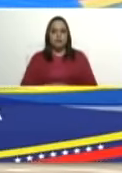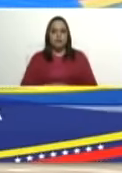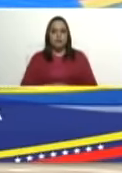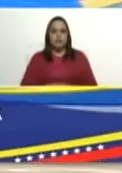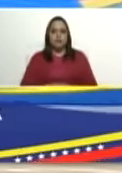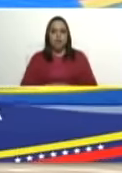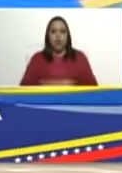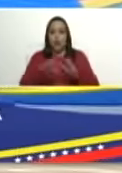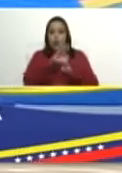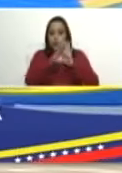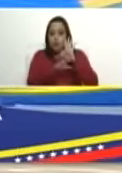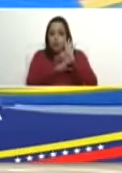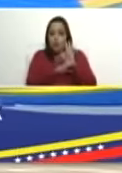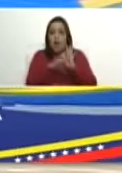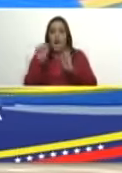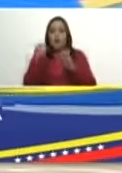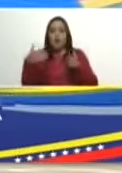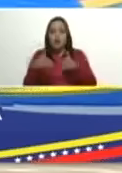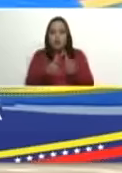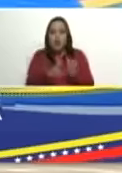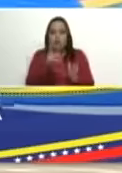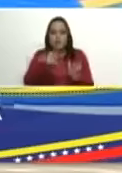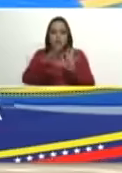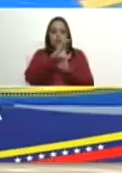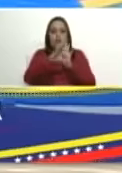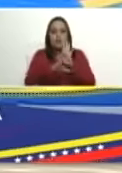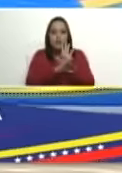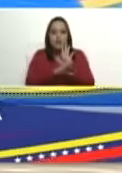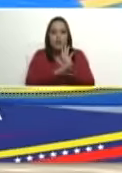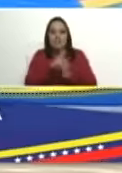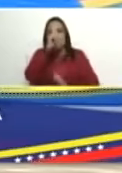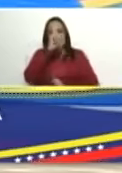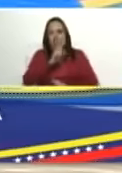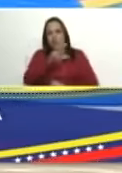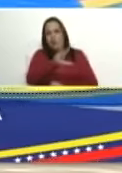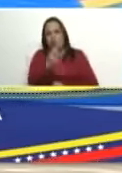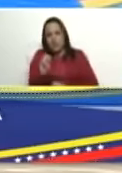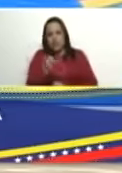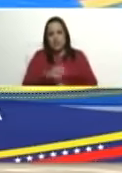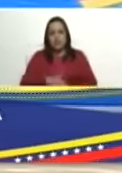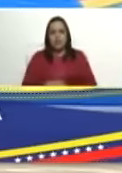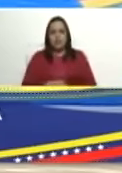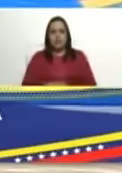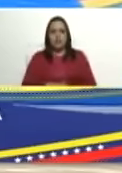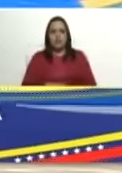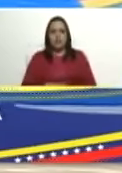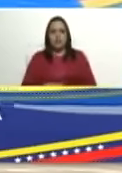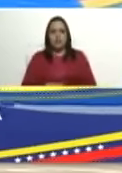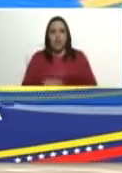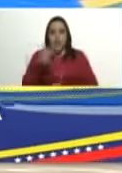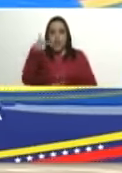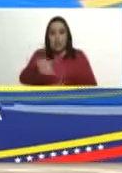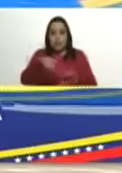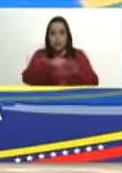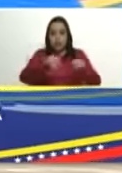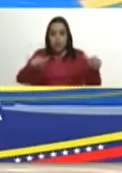con la Constitución de Angostura, con la Constitución del año 30. Ese